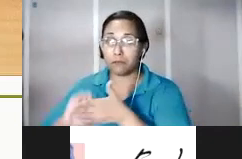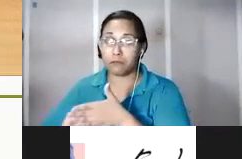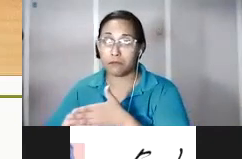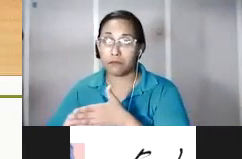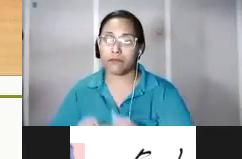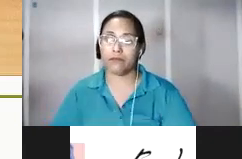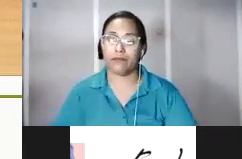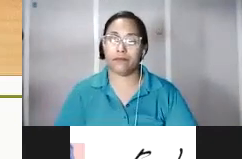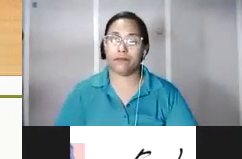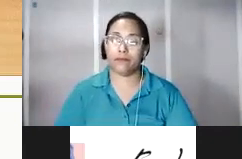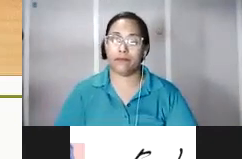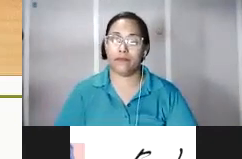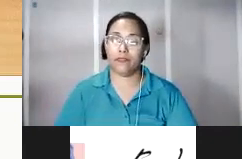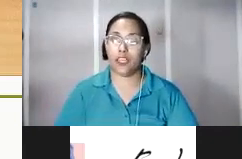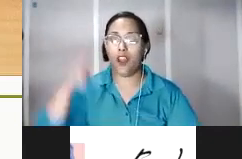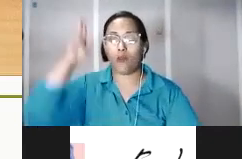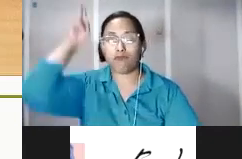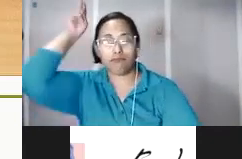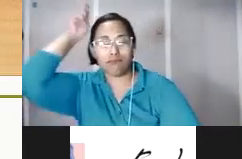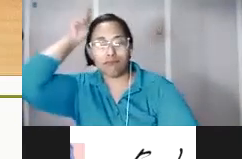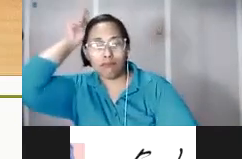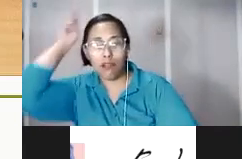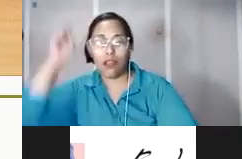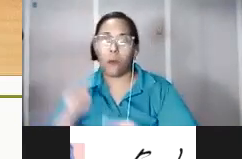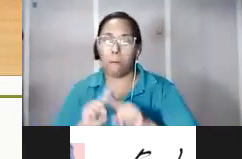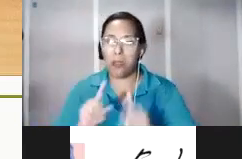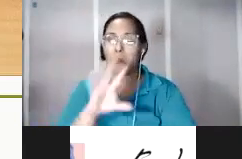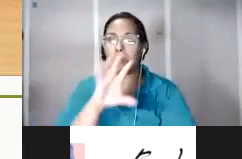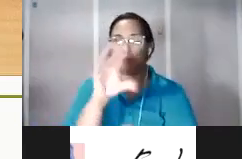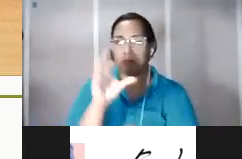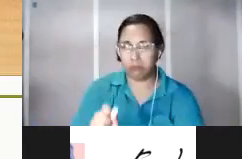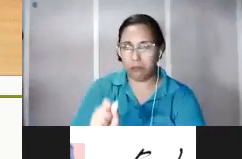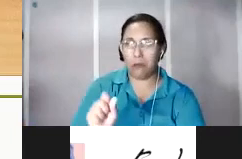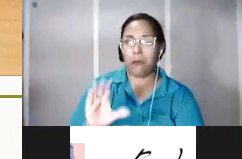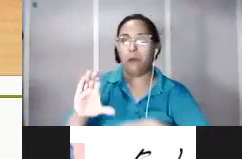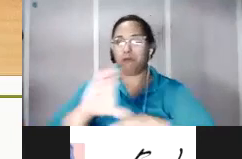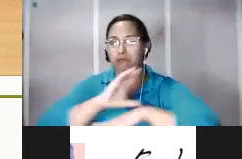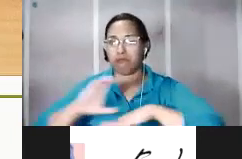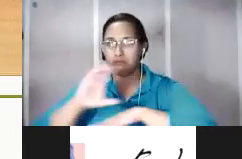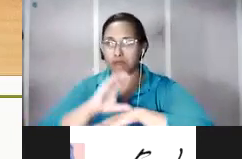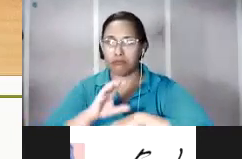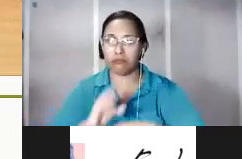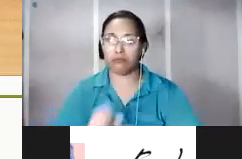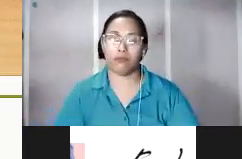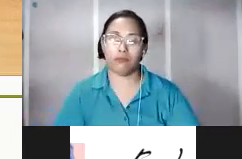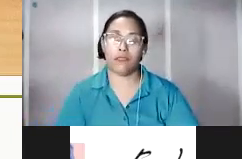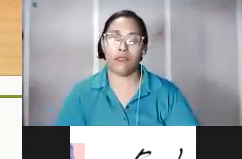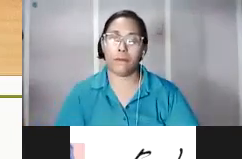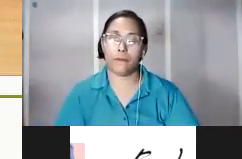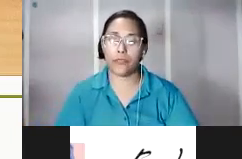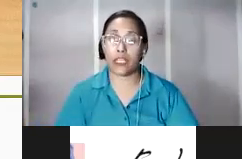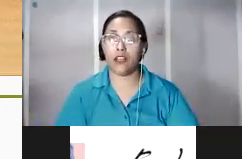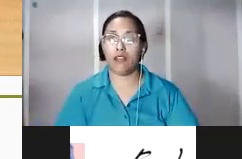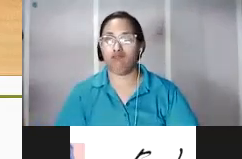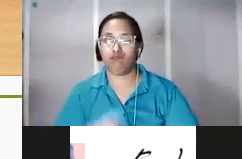afrocaribeñas e indígenas, pero sobre todo afrocaribeñas, tildándolas, ¿no?, de